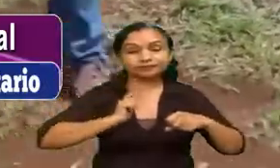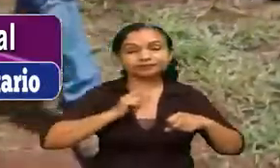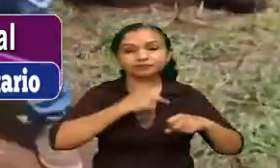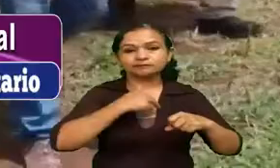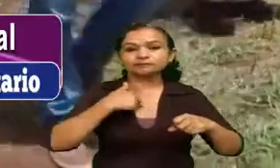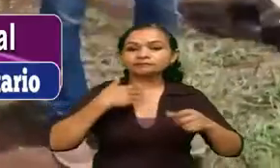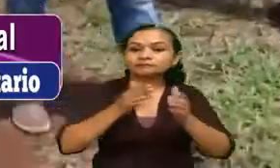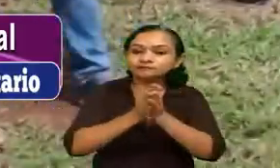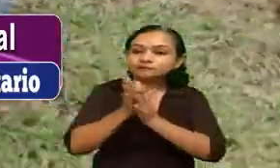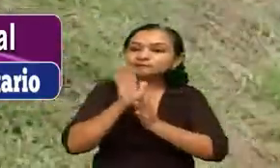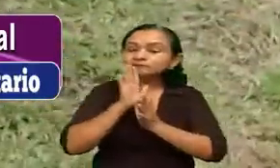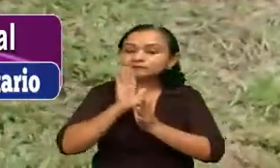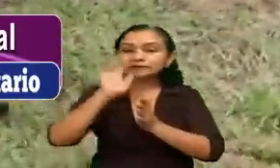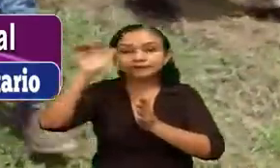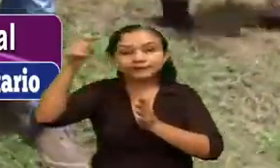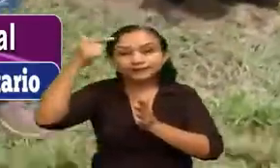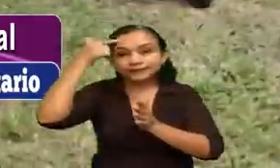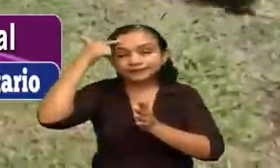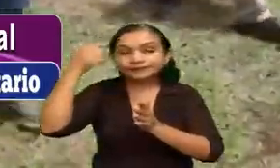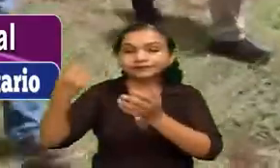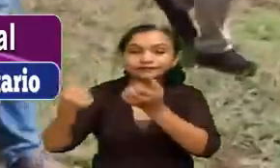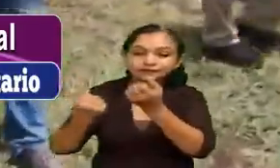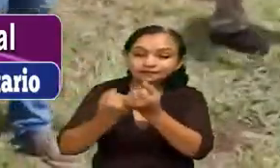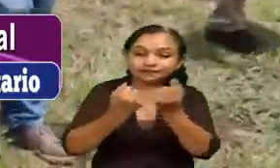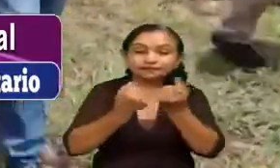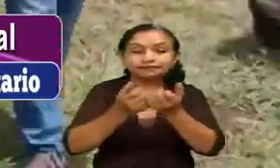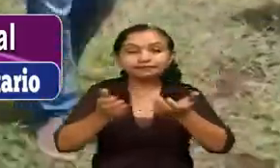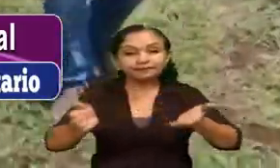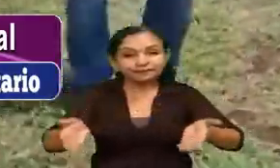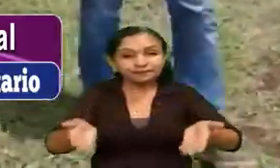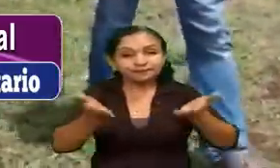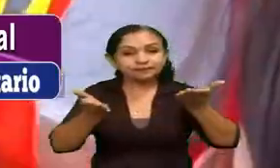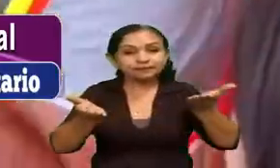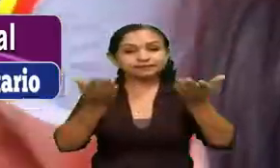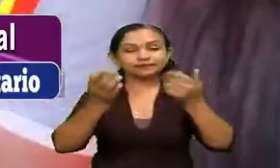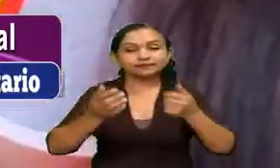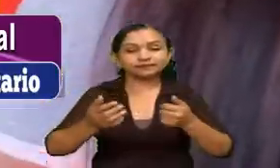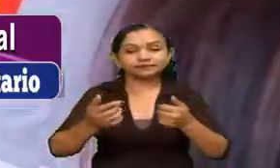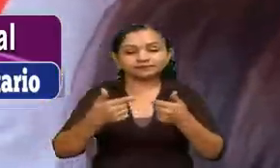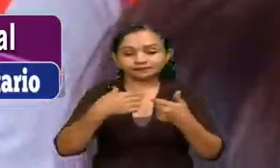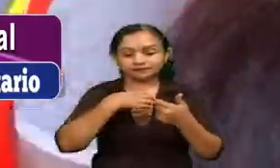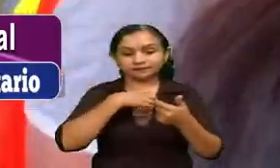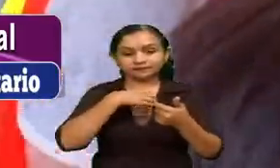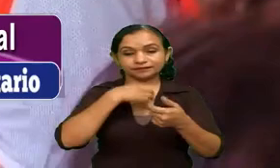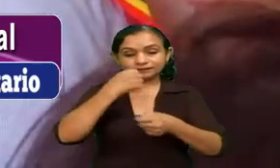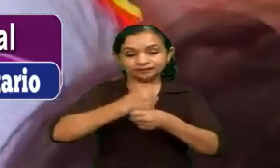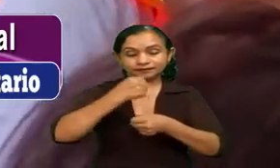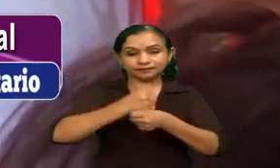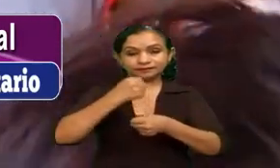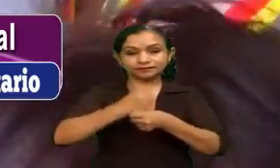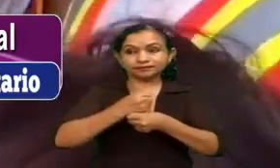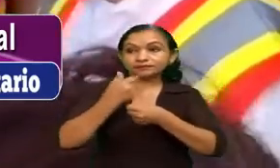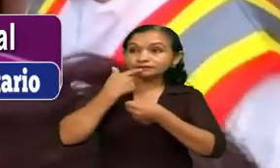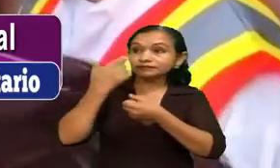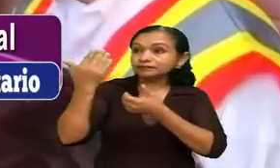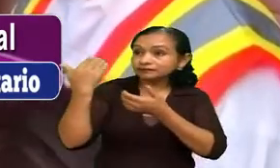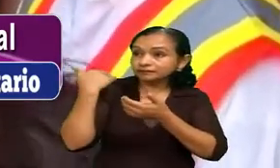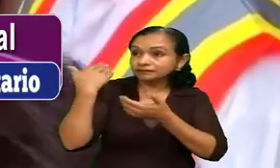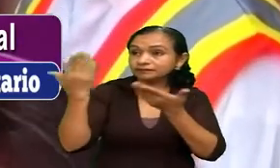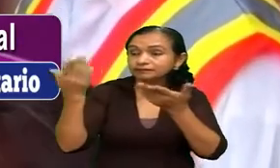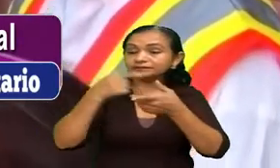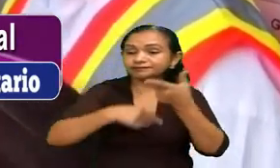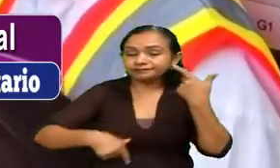gestión, ¿verdad? Nuestro gobierno apoyando, impulsando, y nosotros como ejecutores de las orientaciones de nuestro